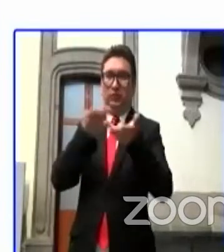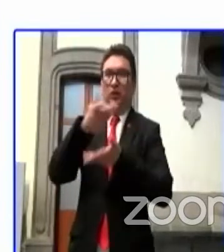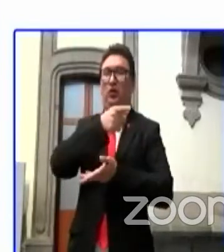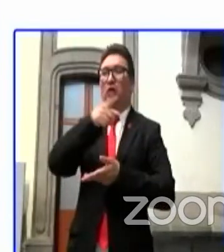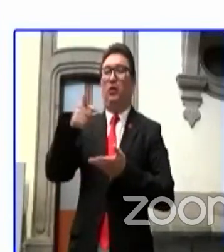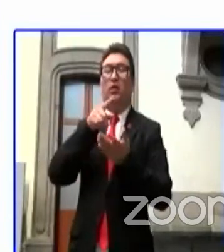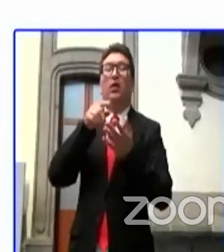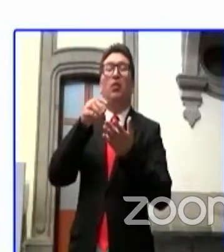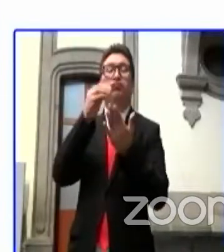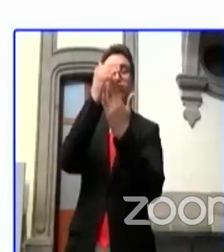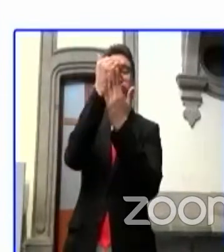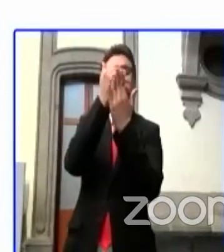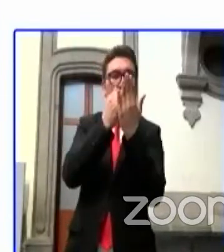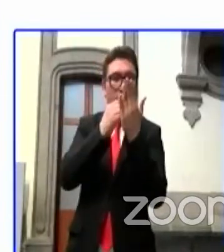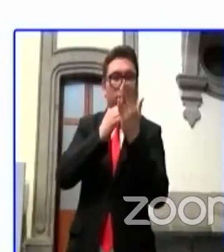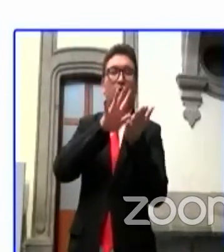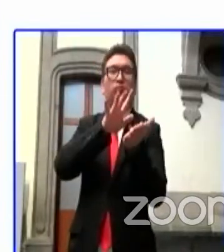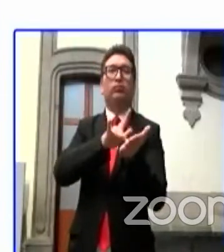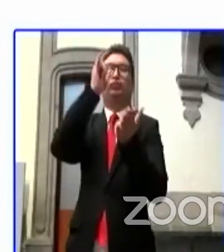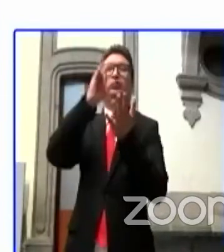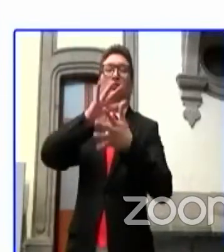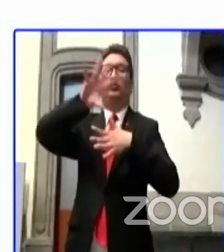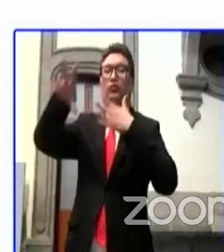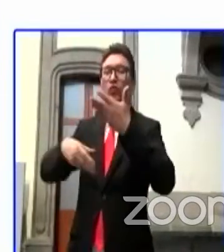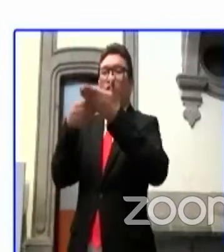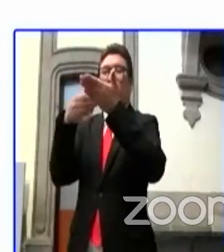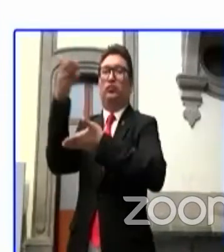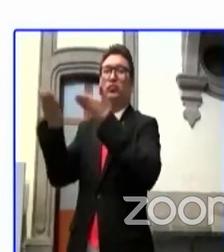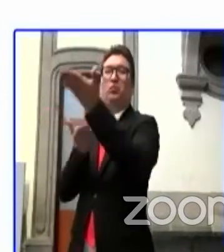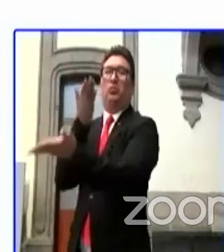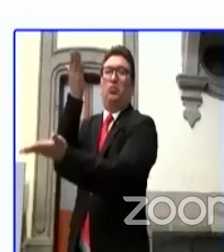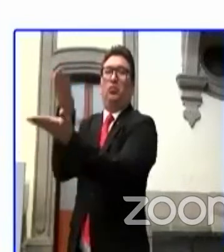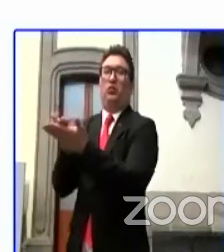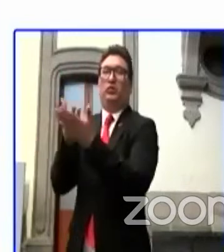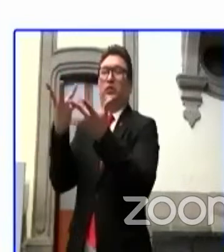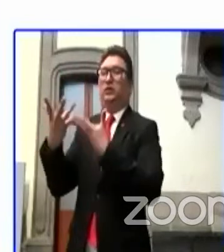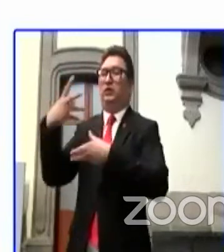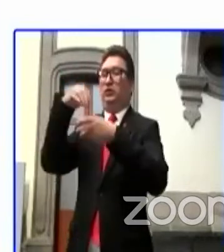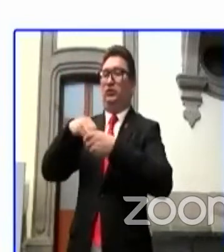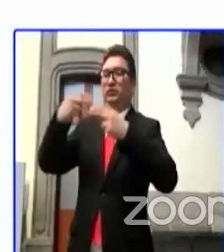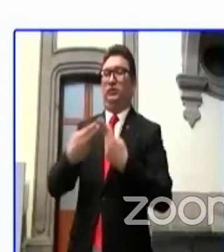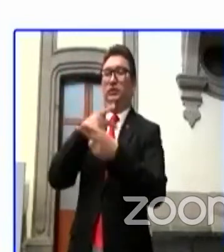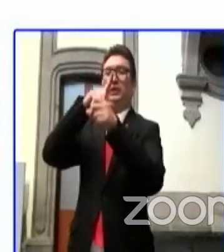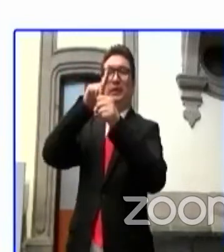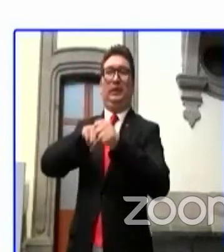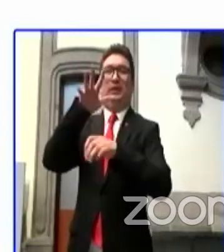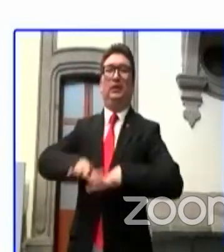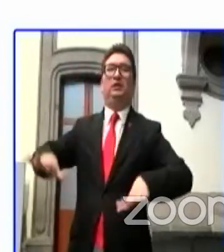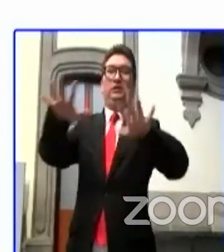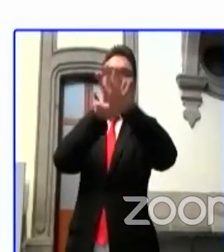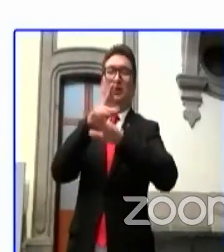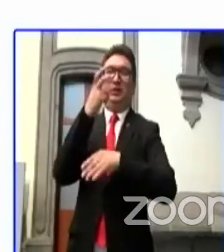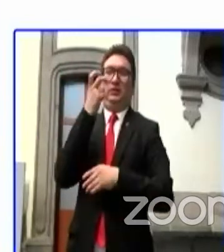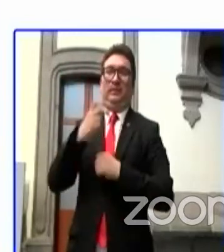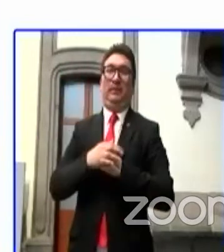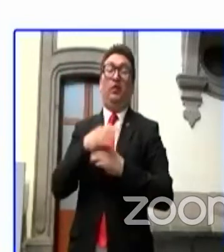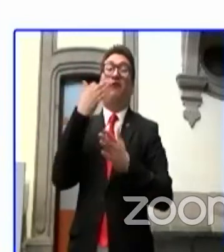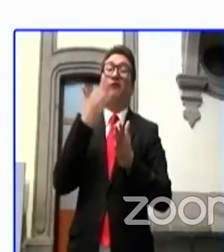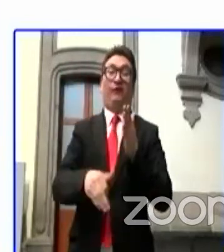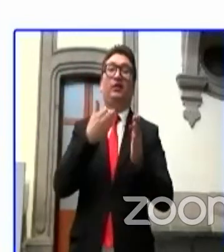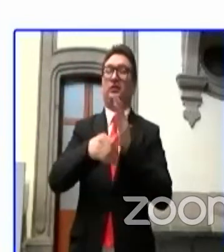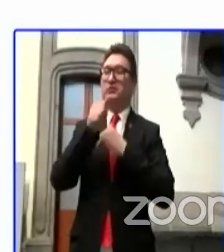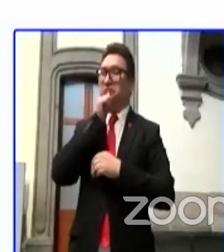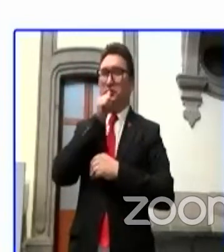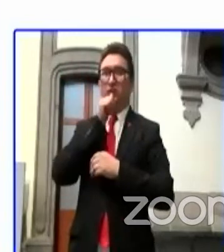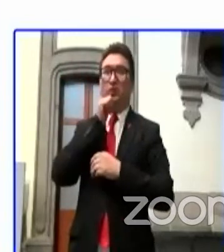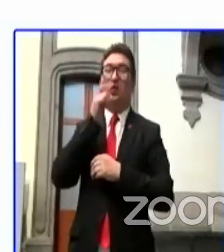como resultado final integrar una propuesta de inclusión a nivel nacional que, ha visto la lejanía, puede significar